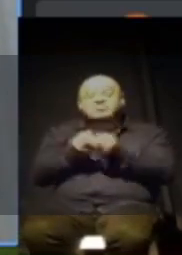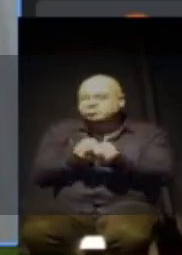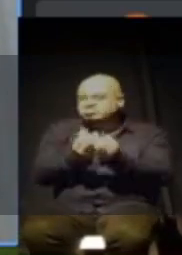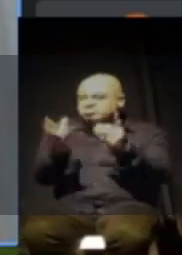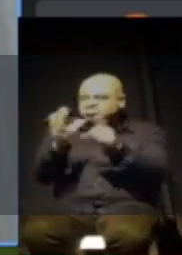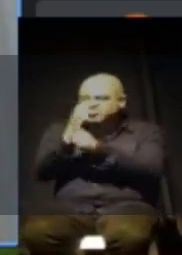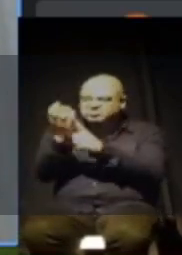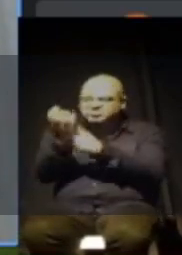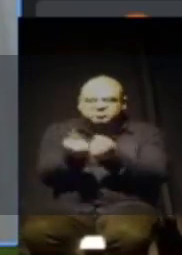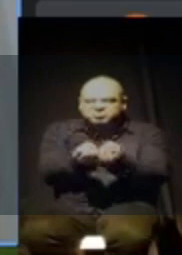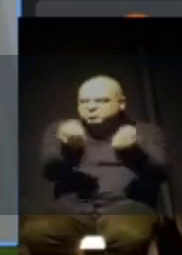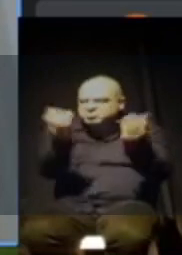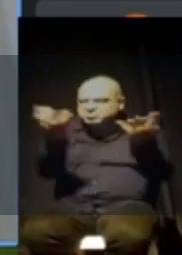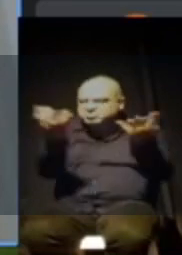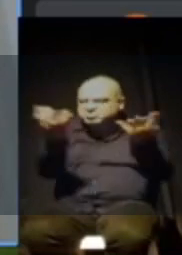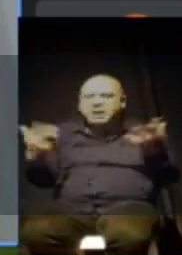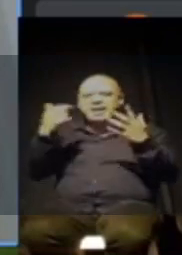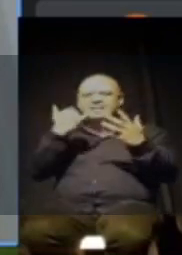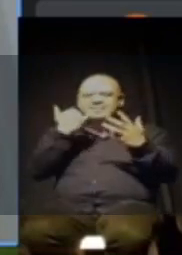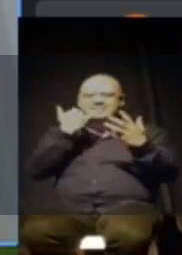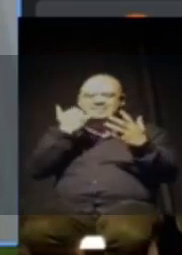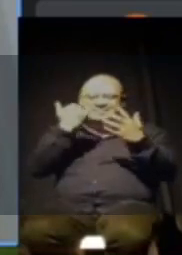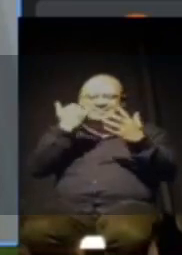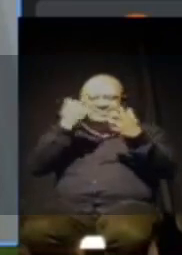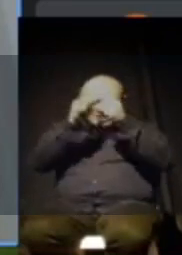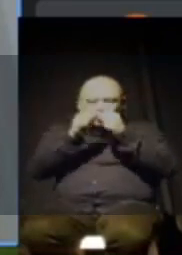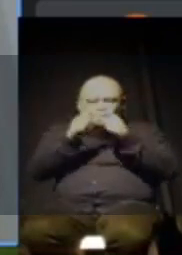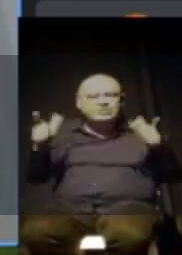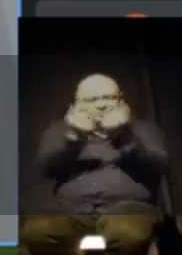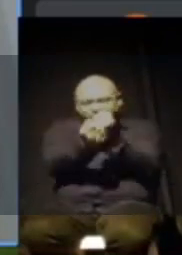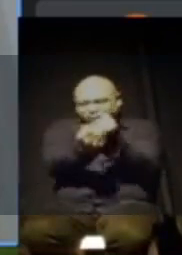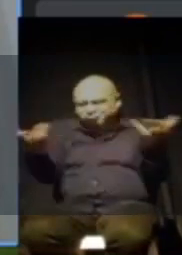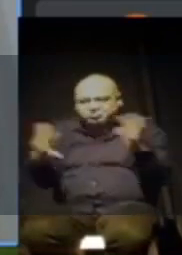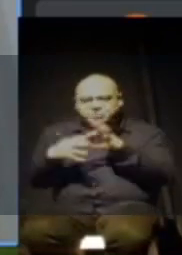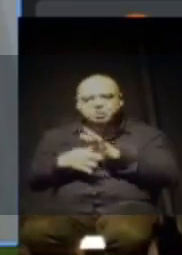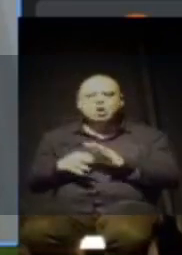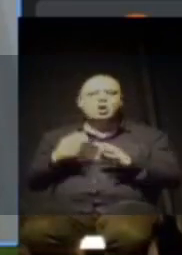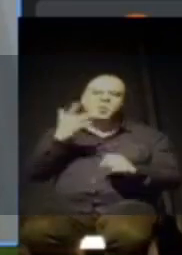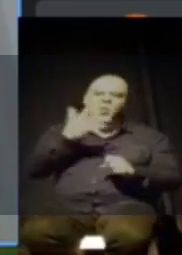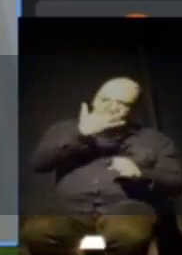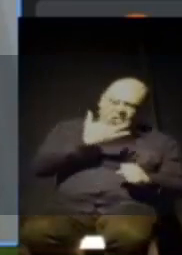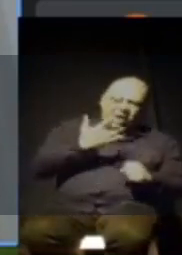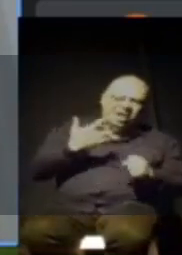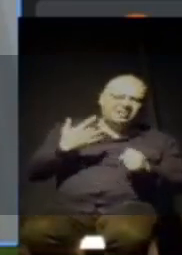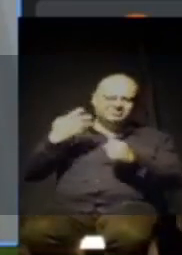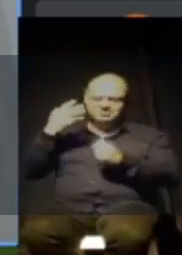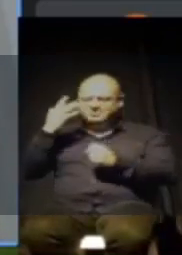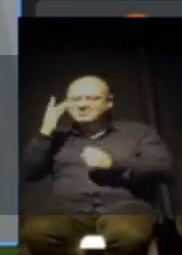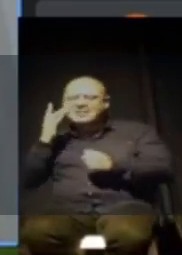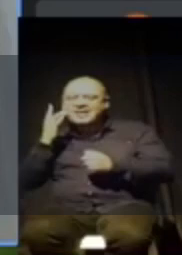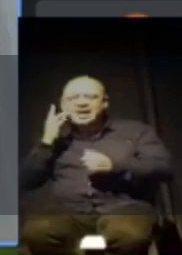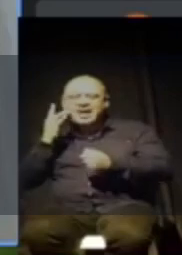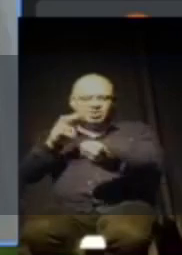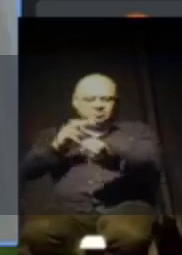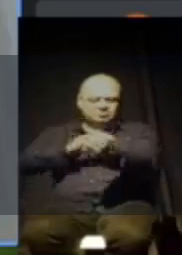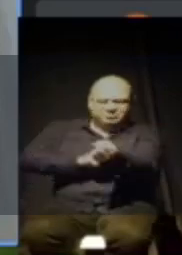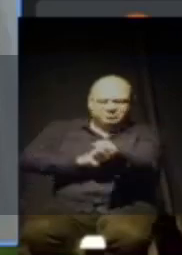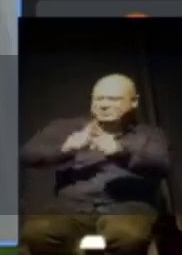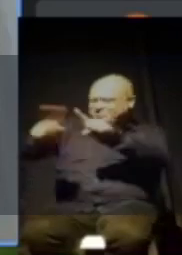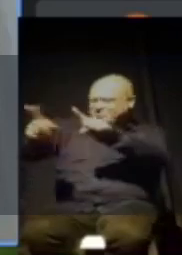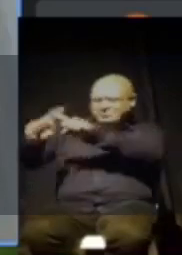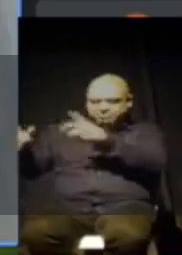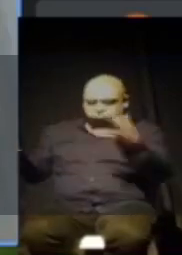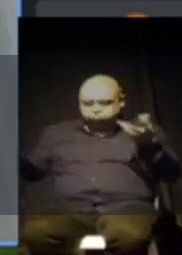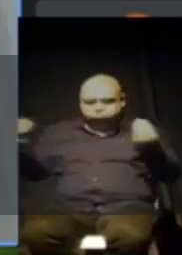el alterlingüismo. Es decir, la diversidad cultural, racial y lingüística constitutiva de la nación no pueden seguir siendo